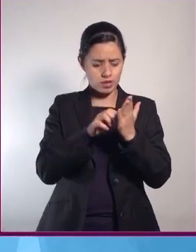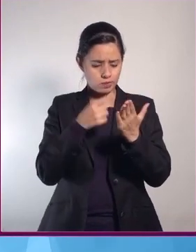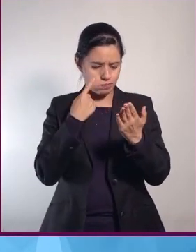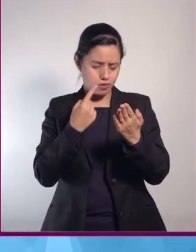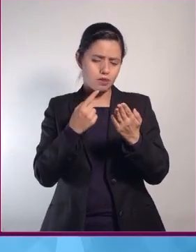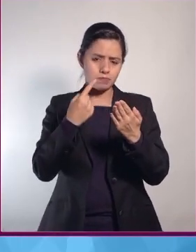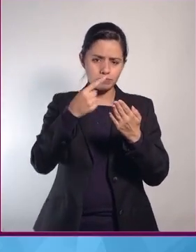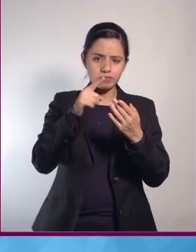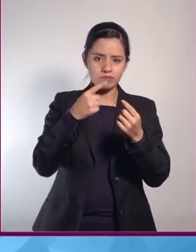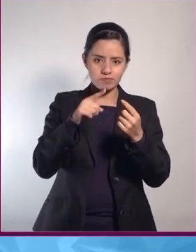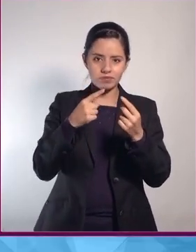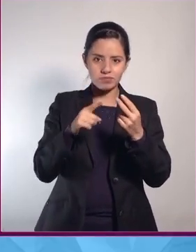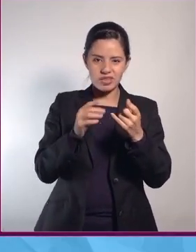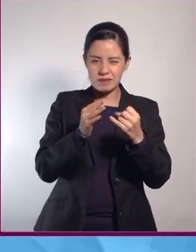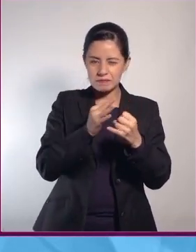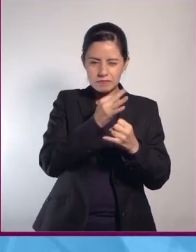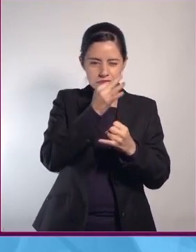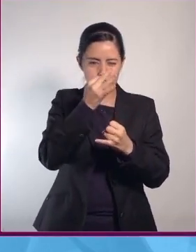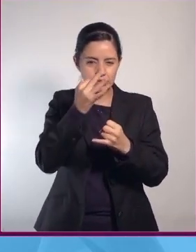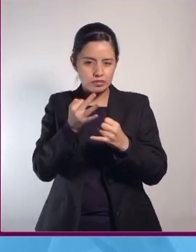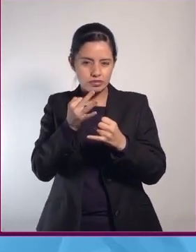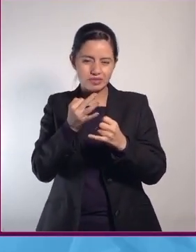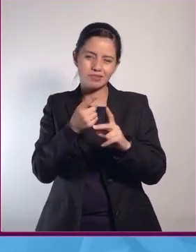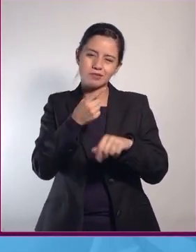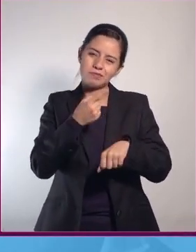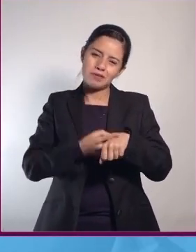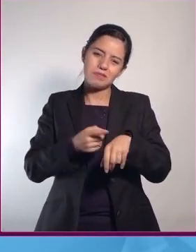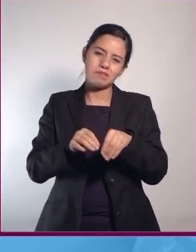queriendo concluir ya empezó la pandemia.